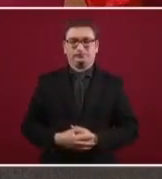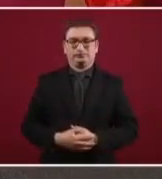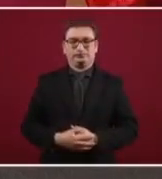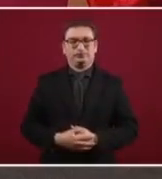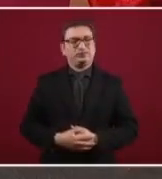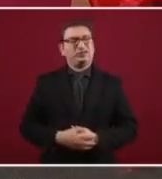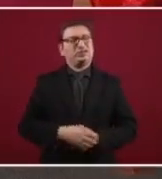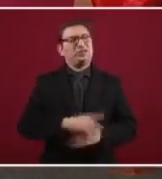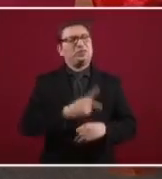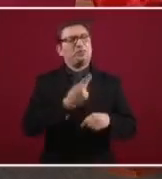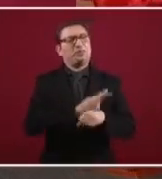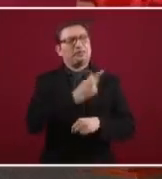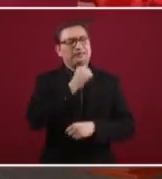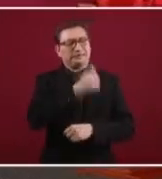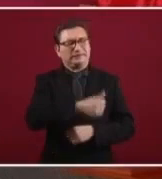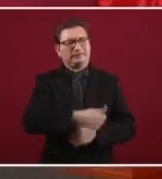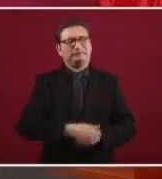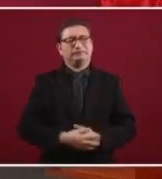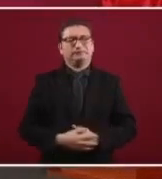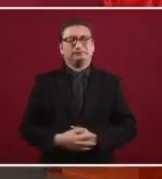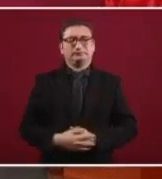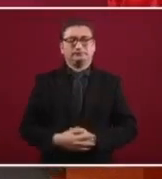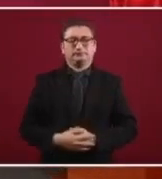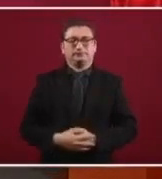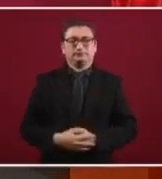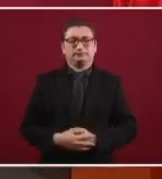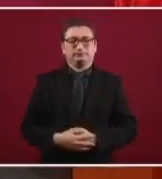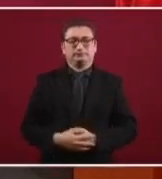de que no pase nada.